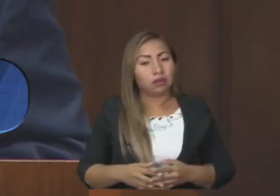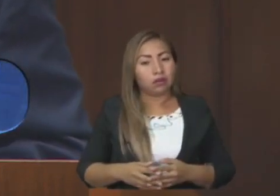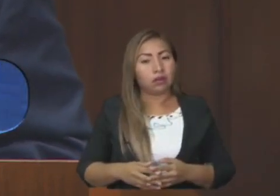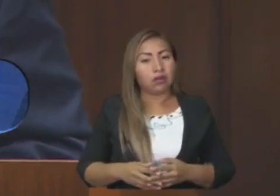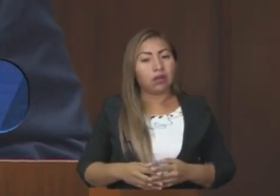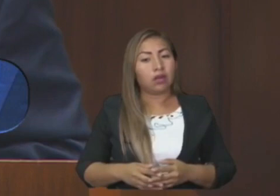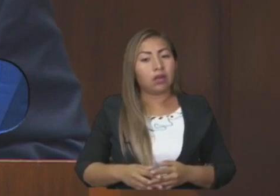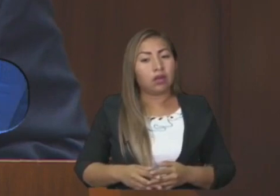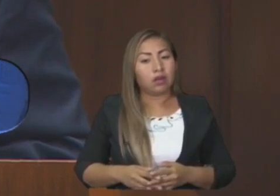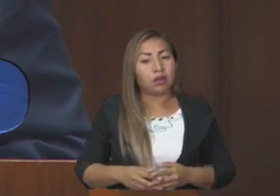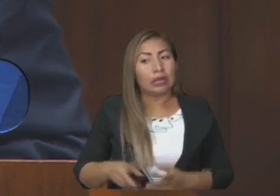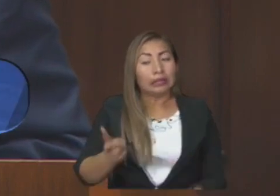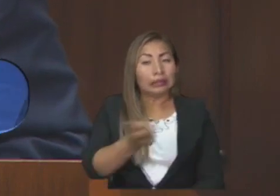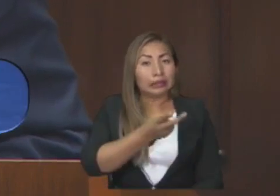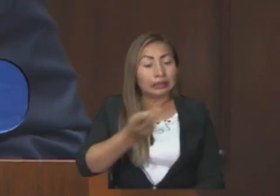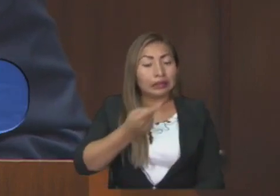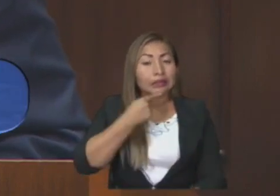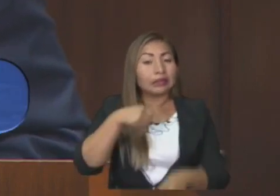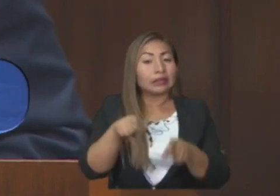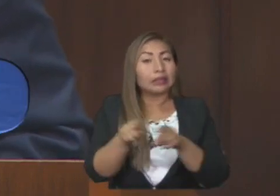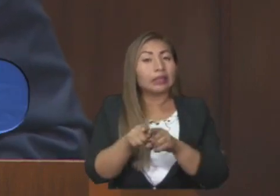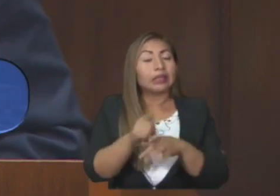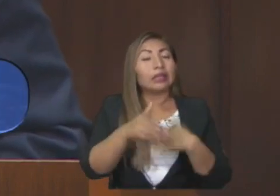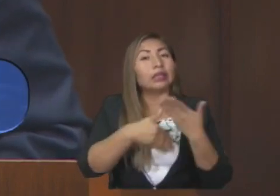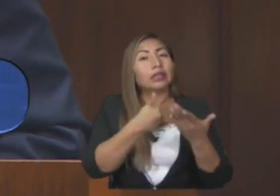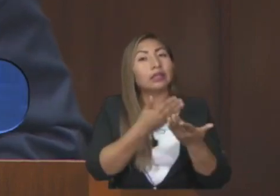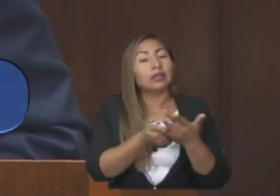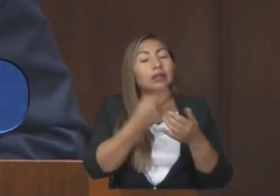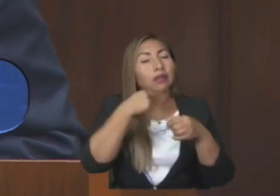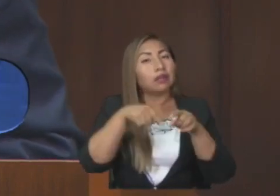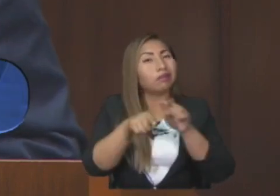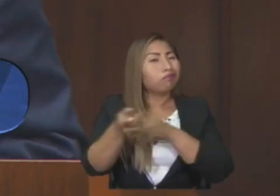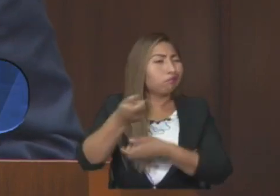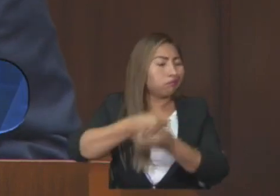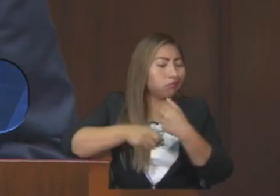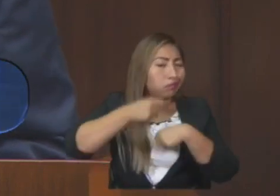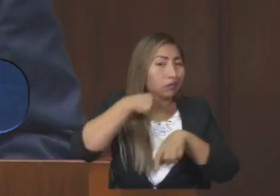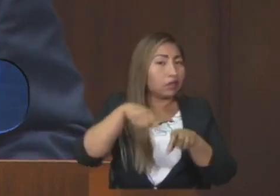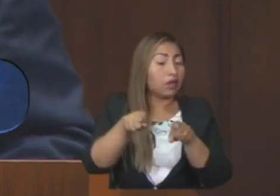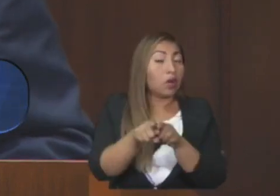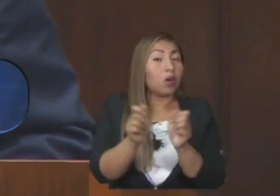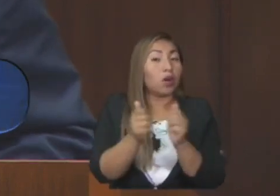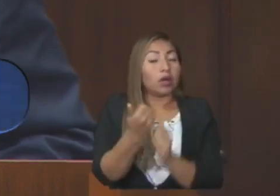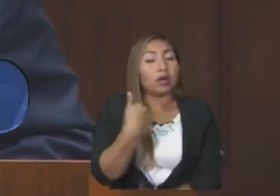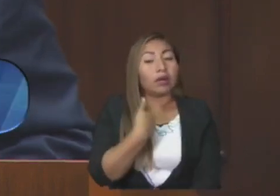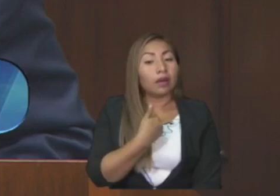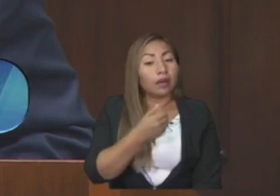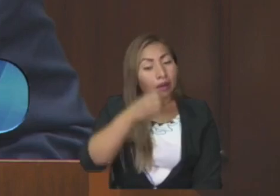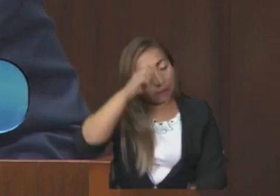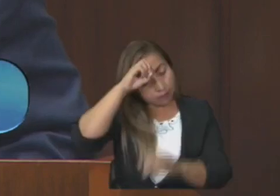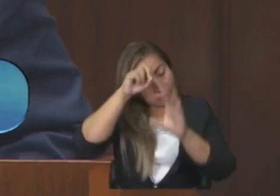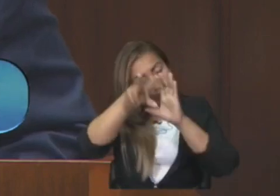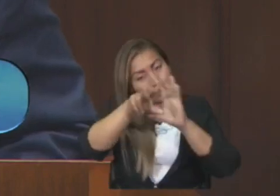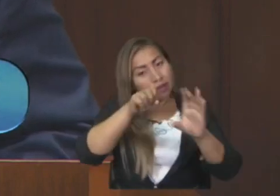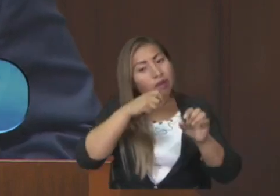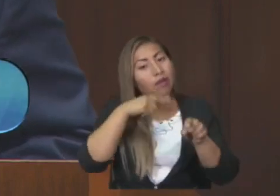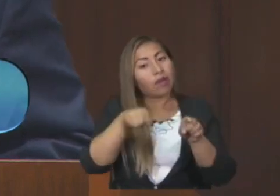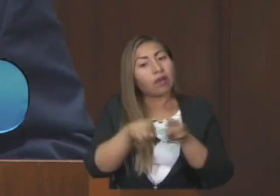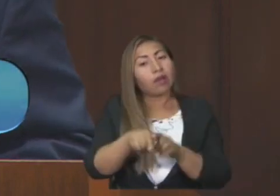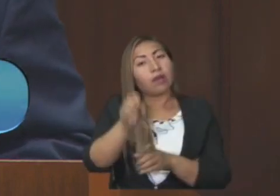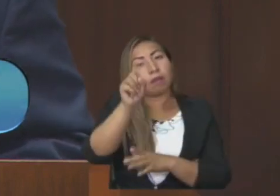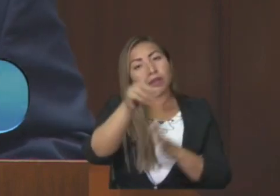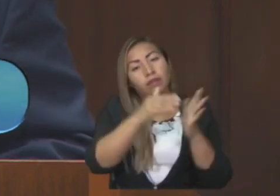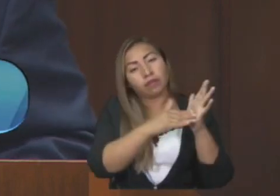partes, esto es, respecto del arbitraje comercial iniciado por Minera Panamá bajo el contrato de